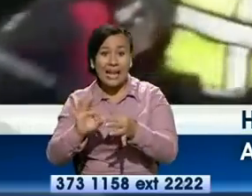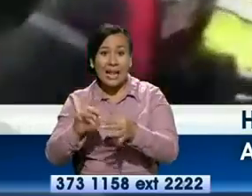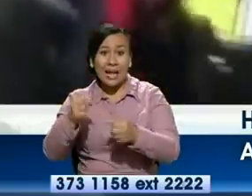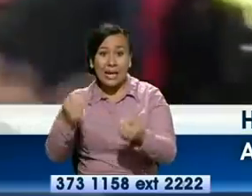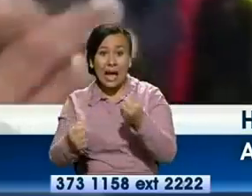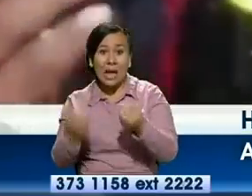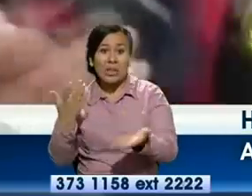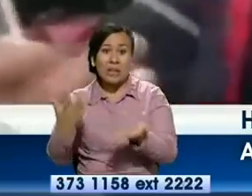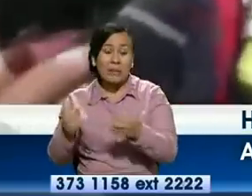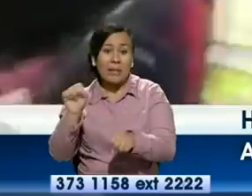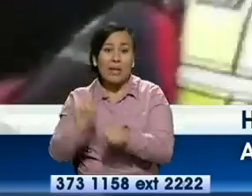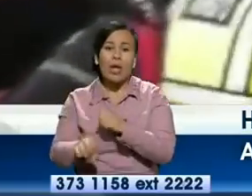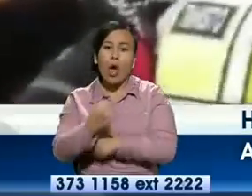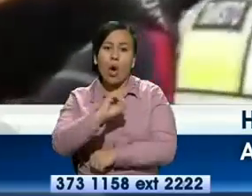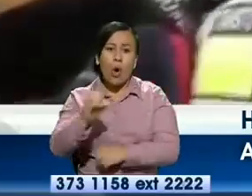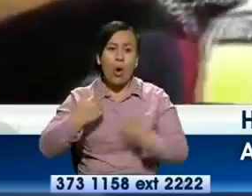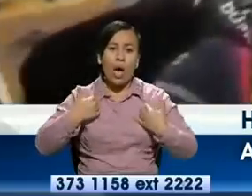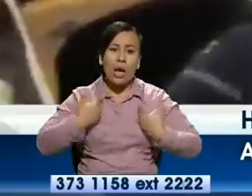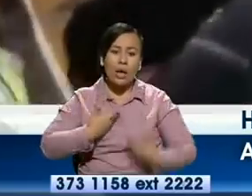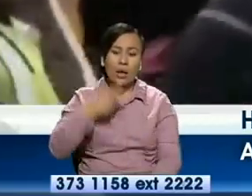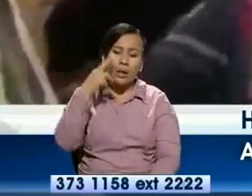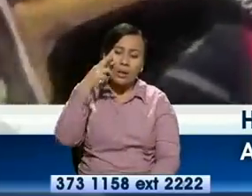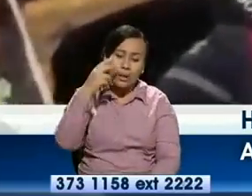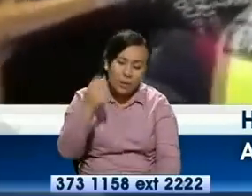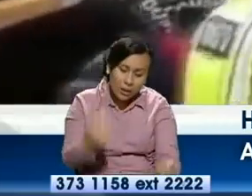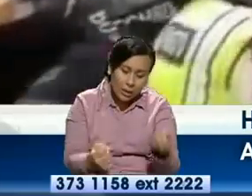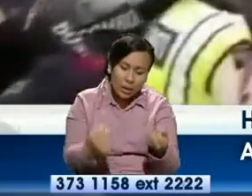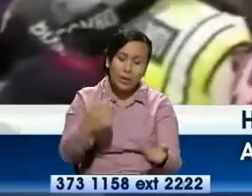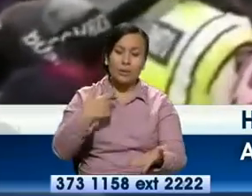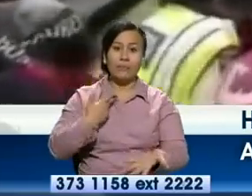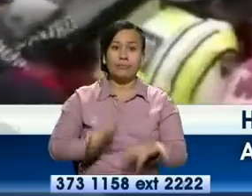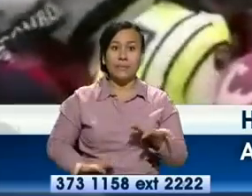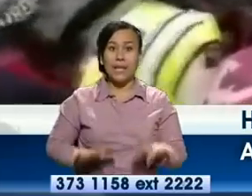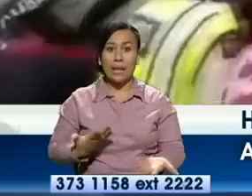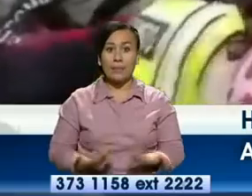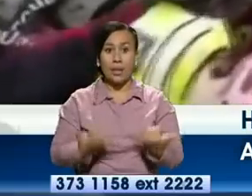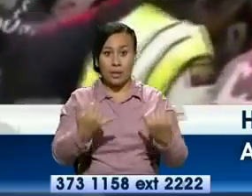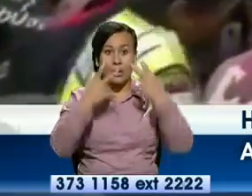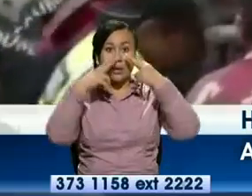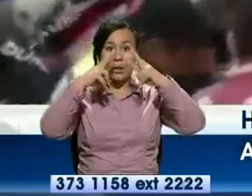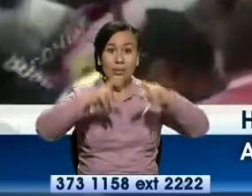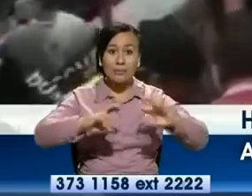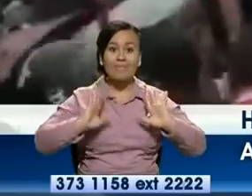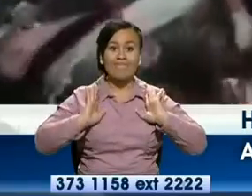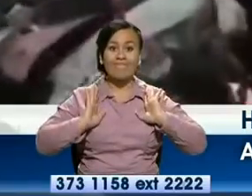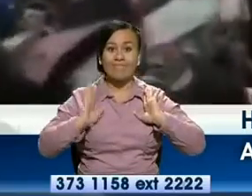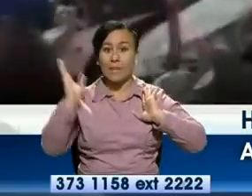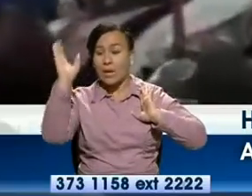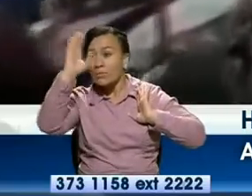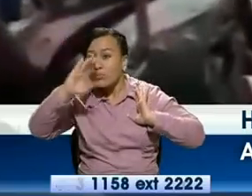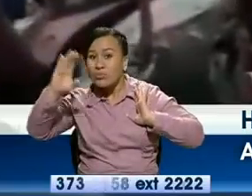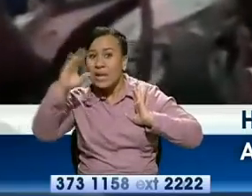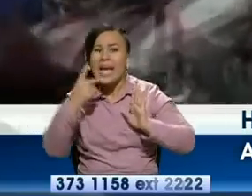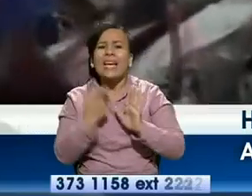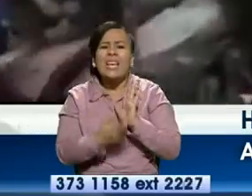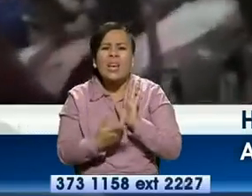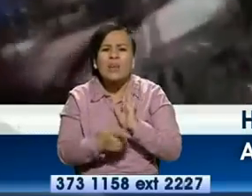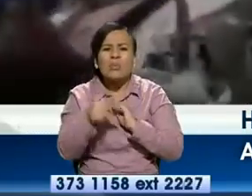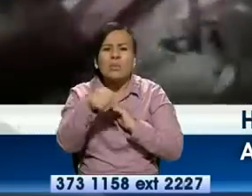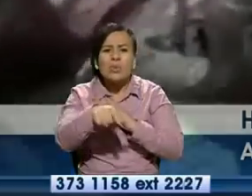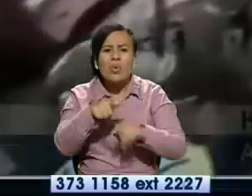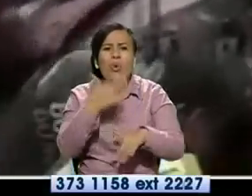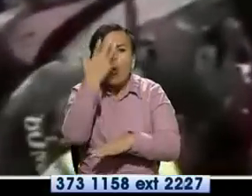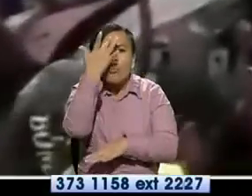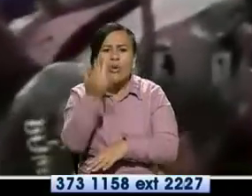vez el cansancio hizo dormir a su conductor. Las investigaciones permitirán determinar los